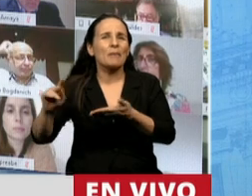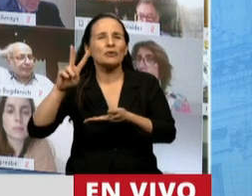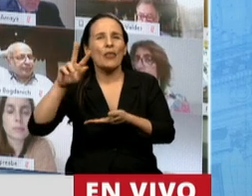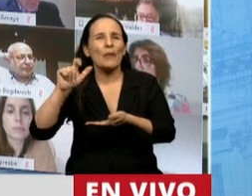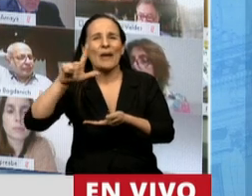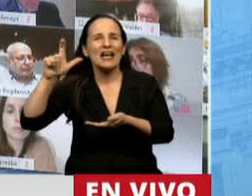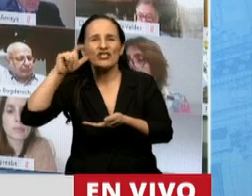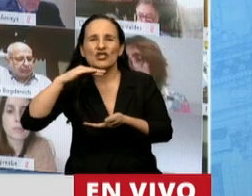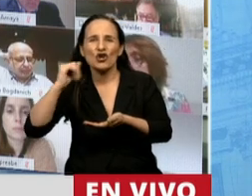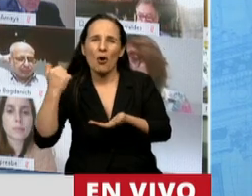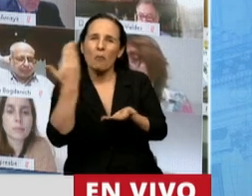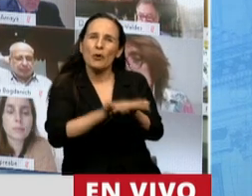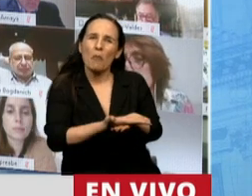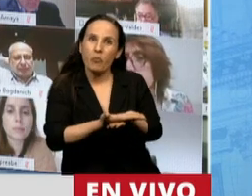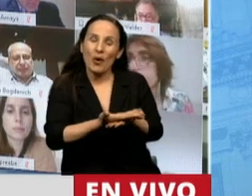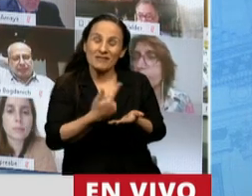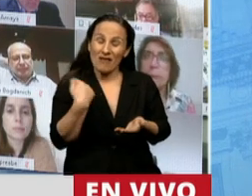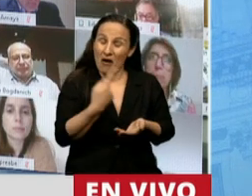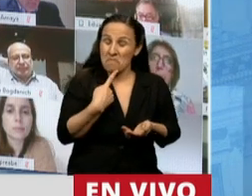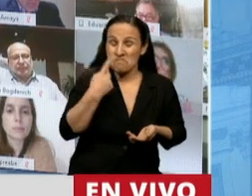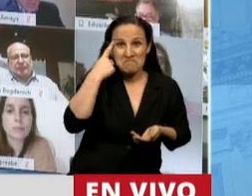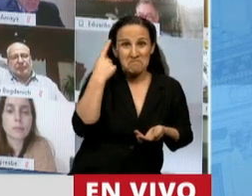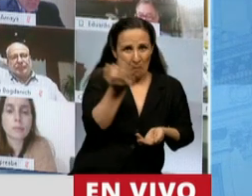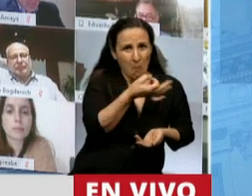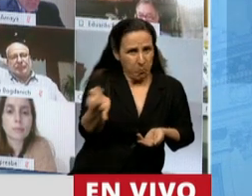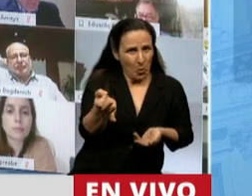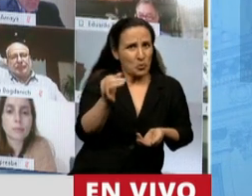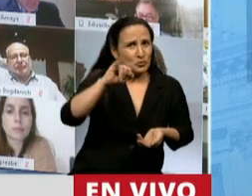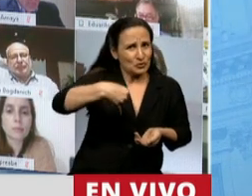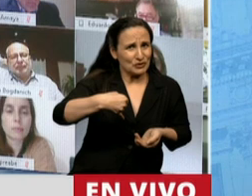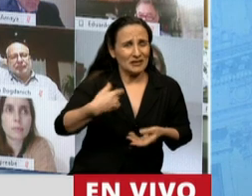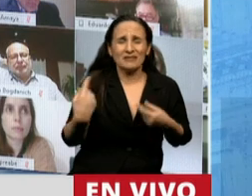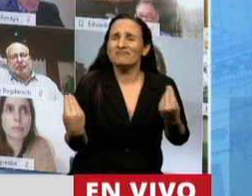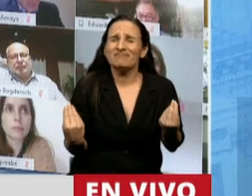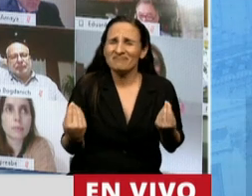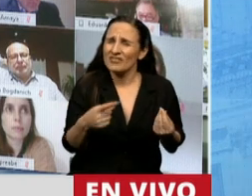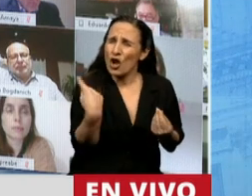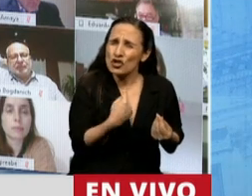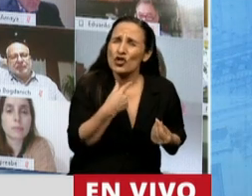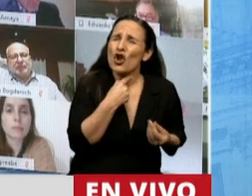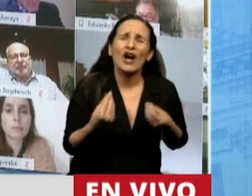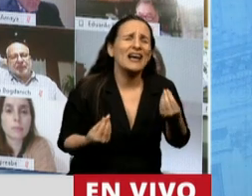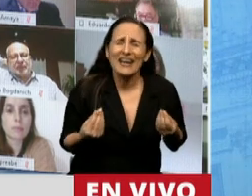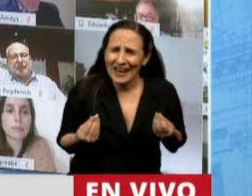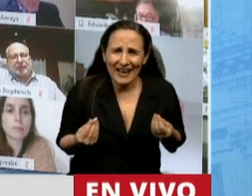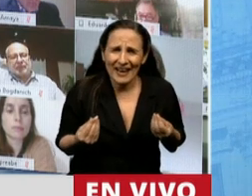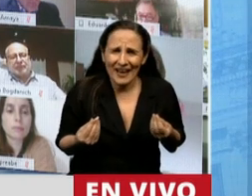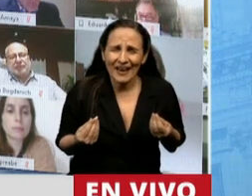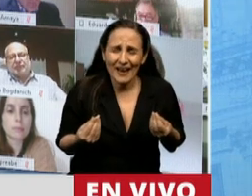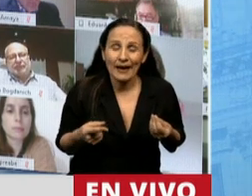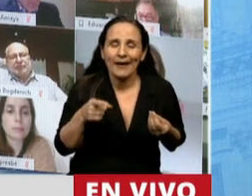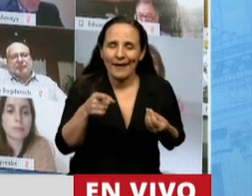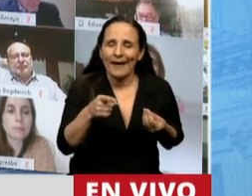Vallejo que a mí me pareció correcta nosotros estamos queriendo efectivamente circunscribir la